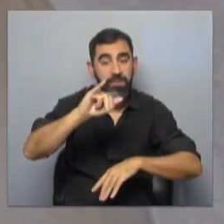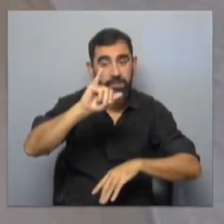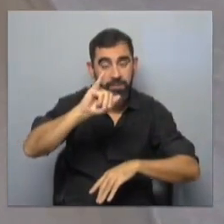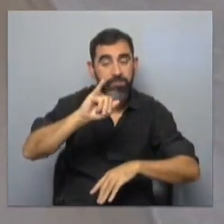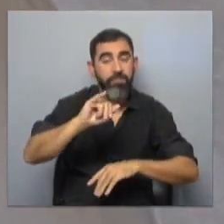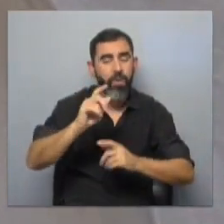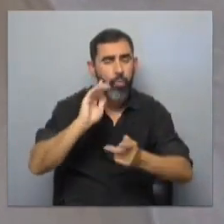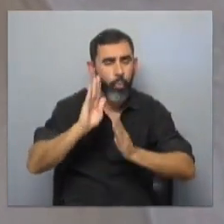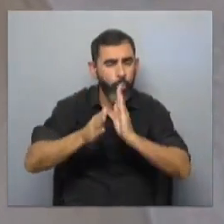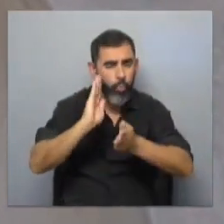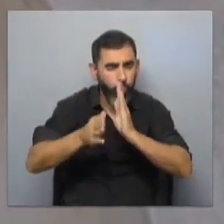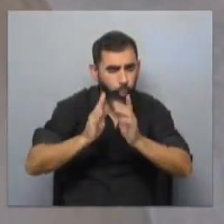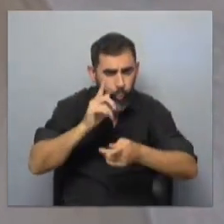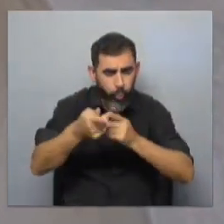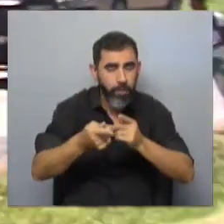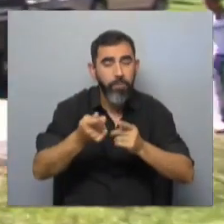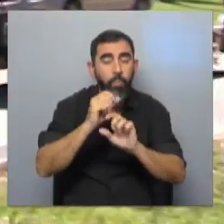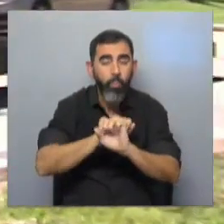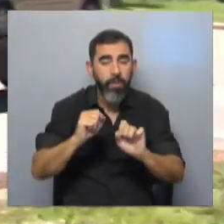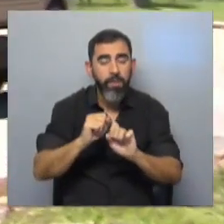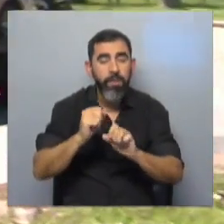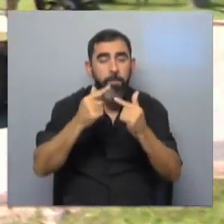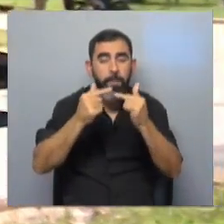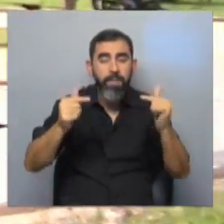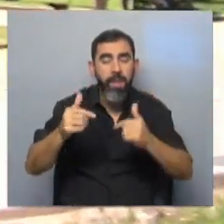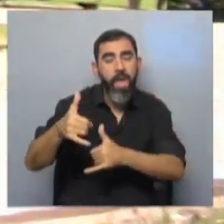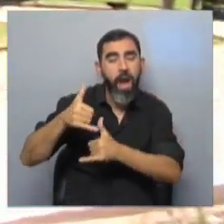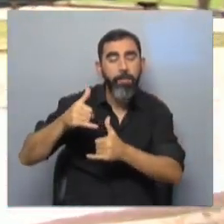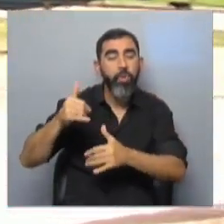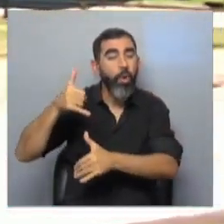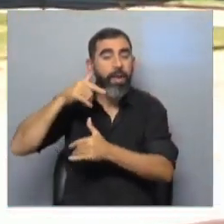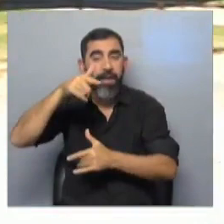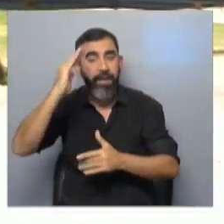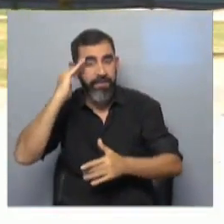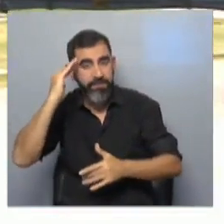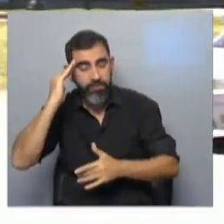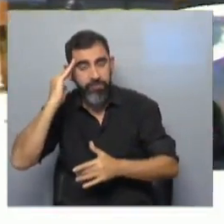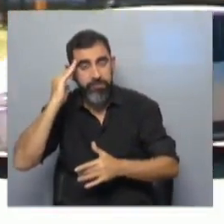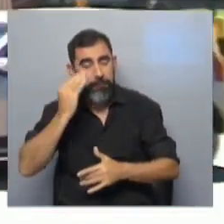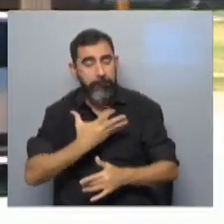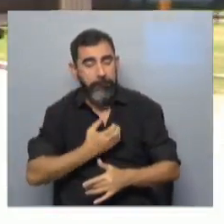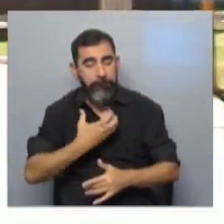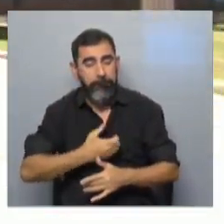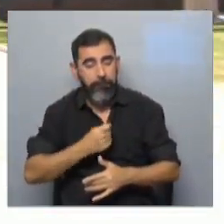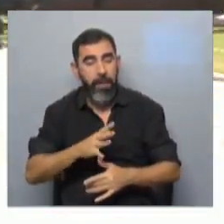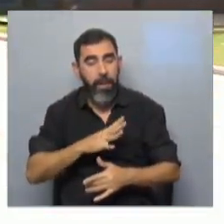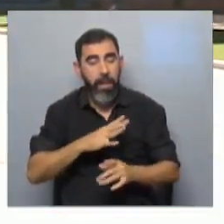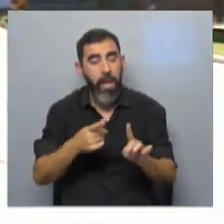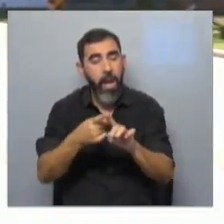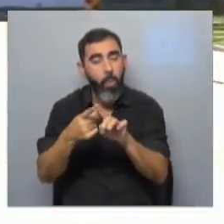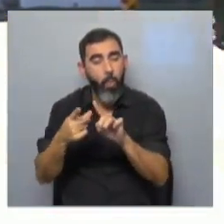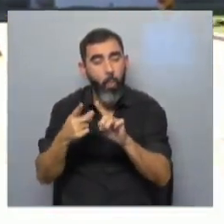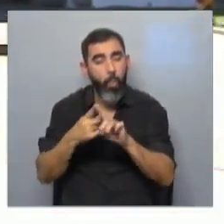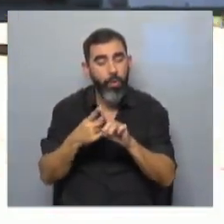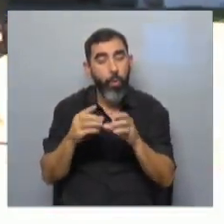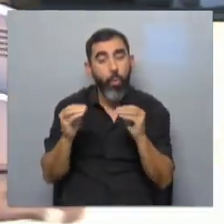días de tortura, probablemente en el servicio de material y armamento del ejército, convenció a los militares de que había pactado un encuentro